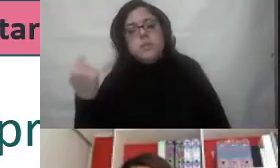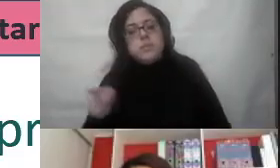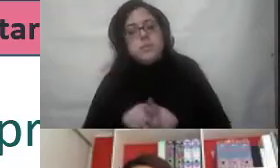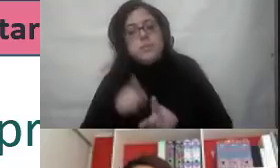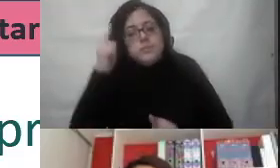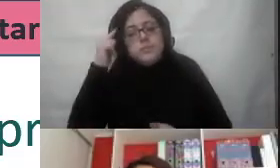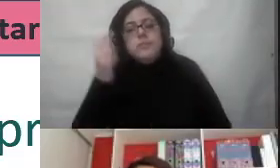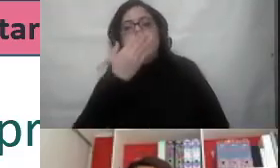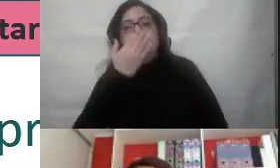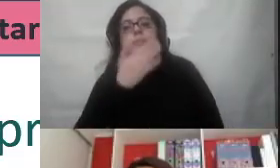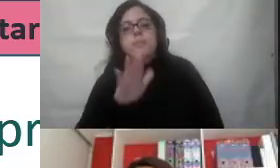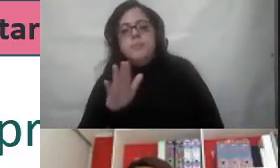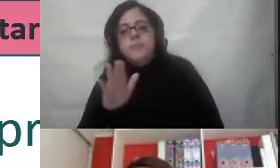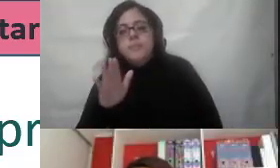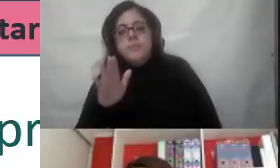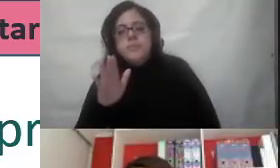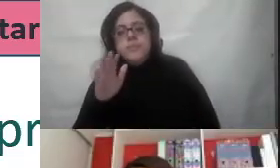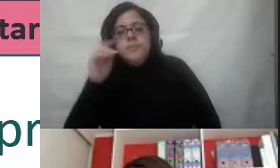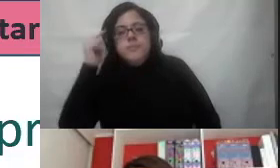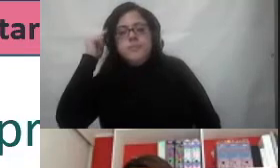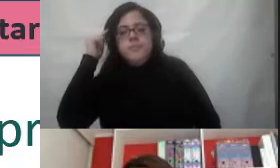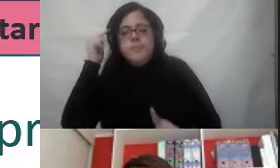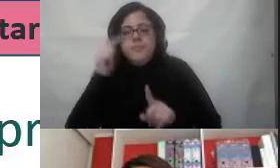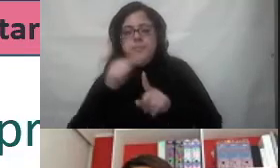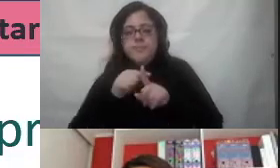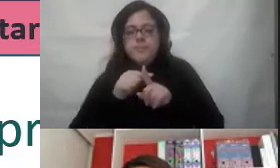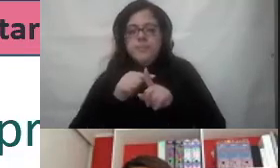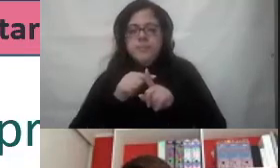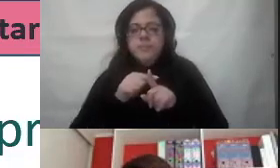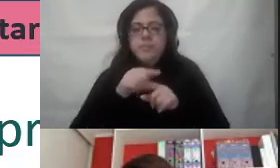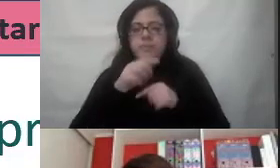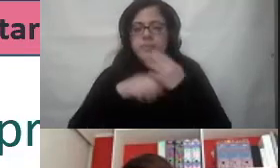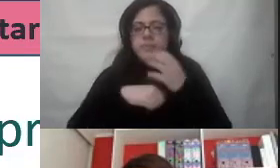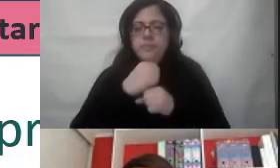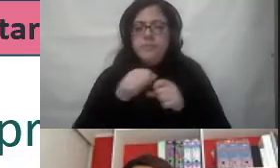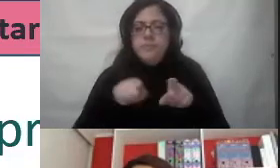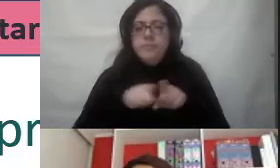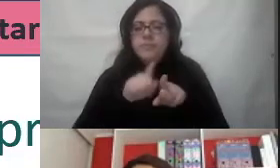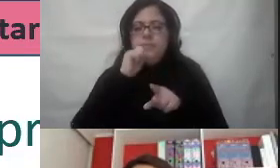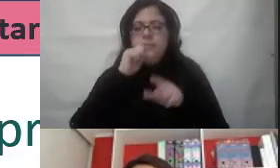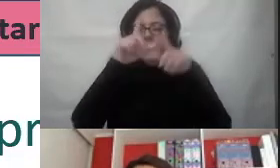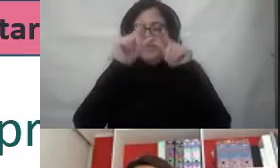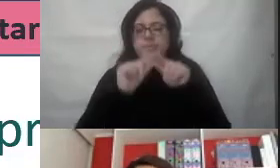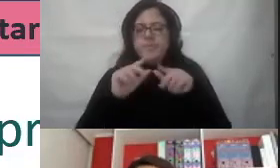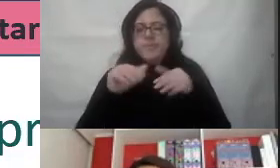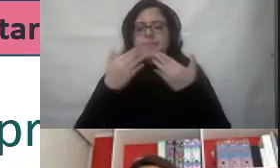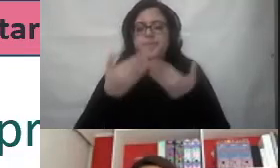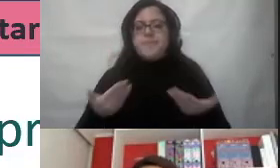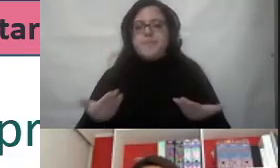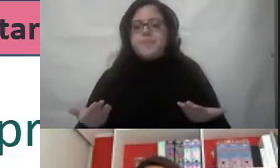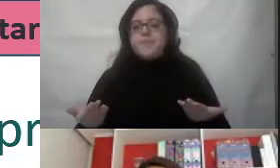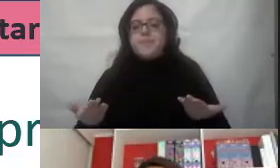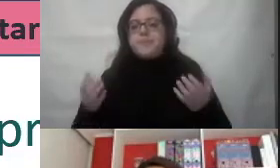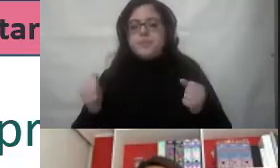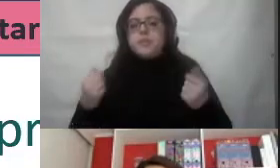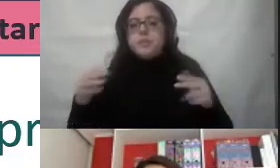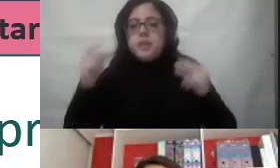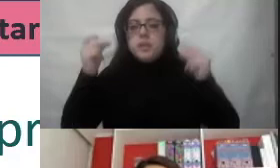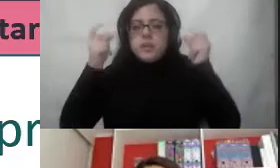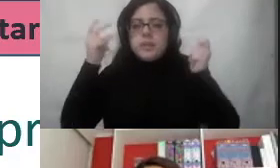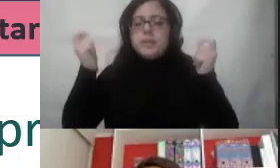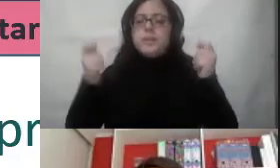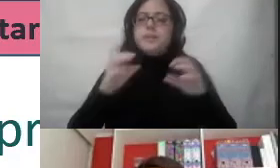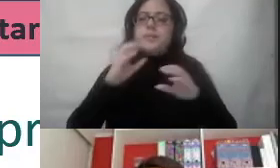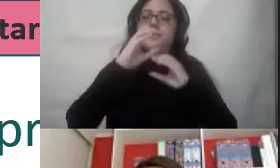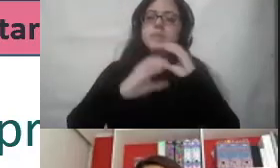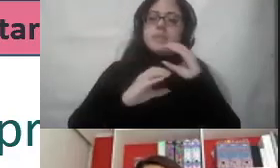que los objetivos para todo el año son menos que antes, por tanto podemos generar ciclos de